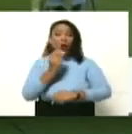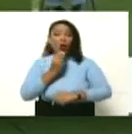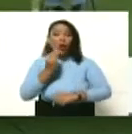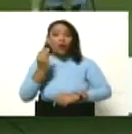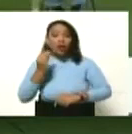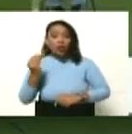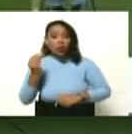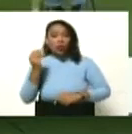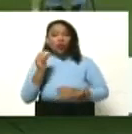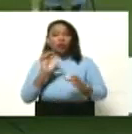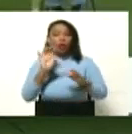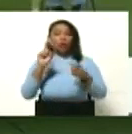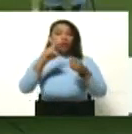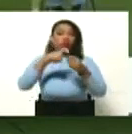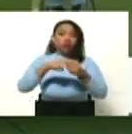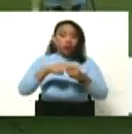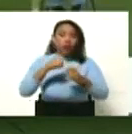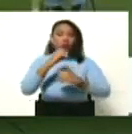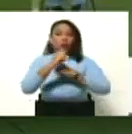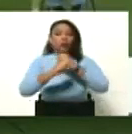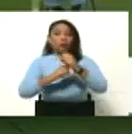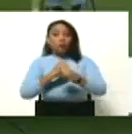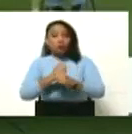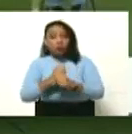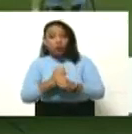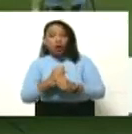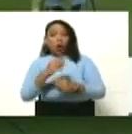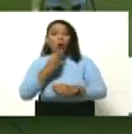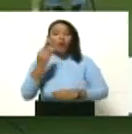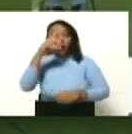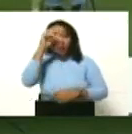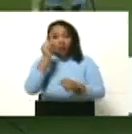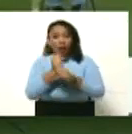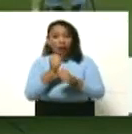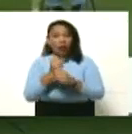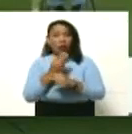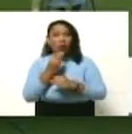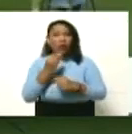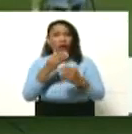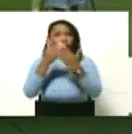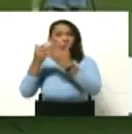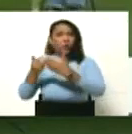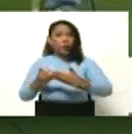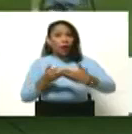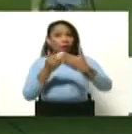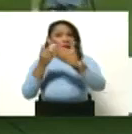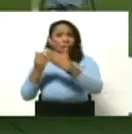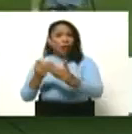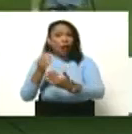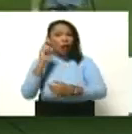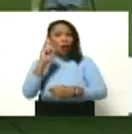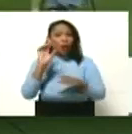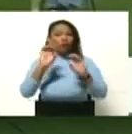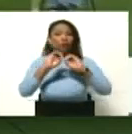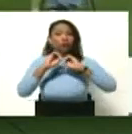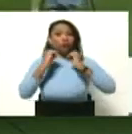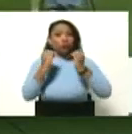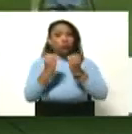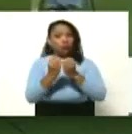juventud asociada, a los jóvenes trabajadores, a los jóvenes estudiantes. Tenemos una